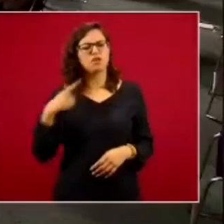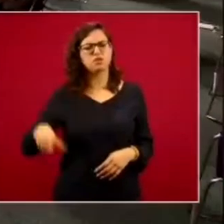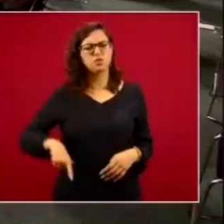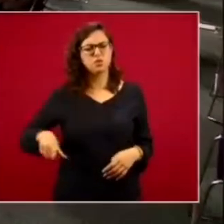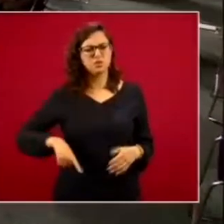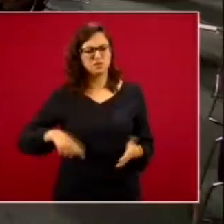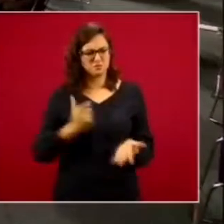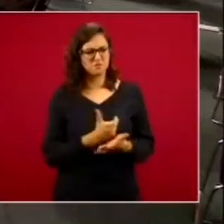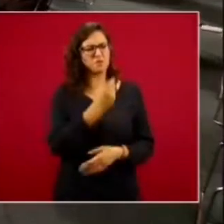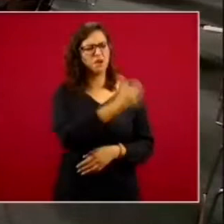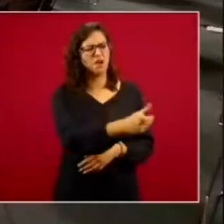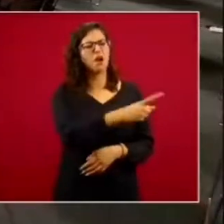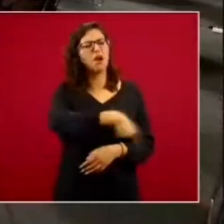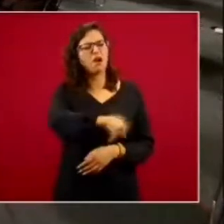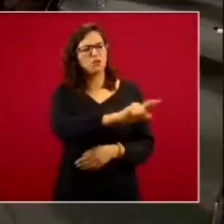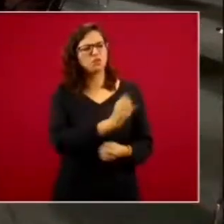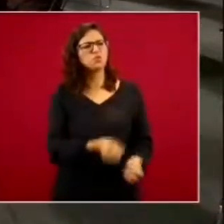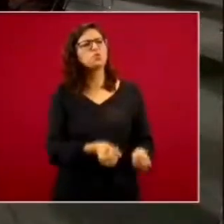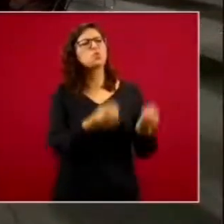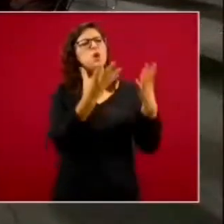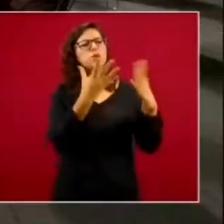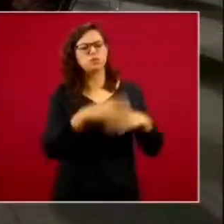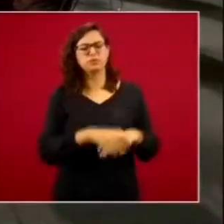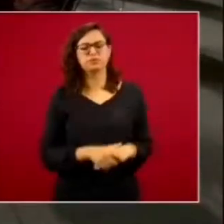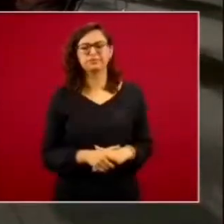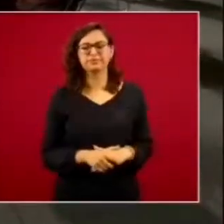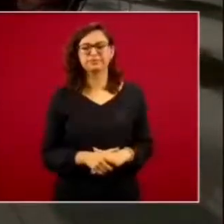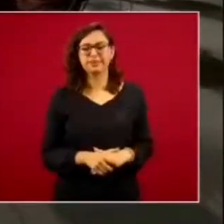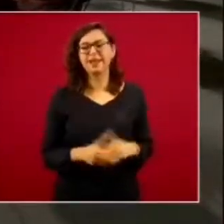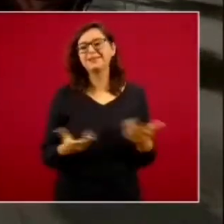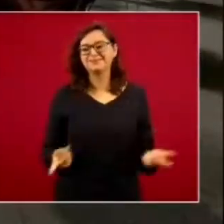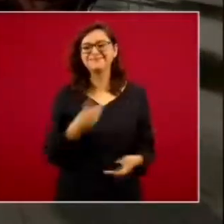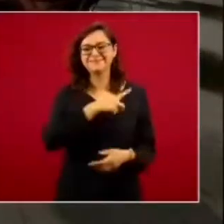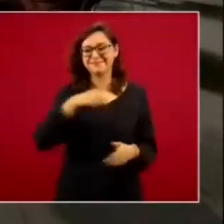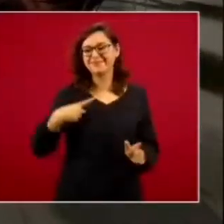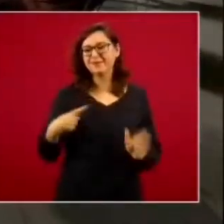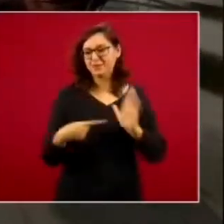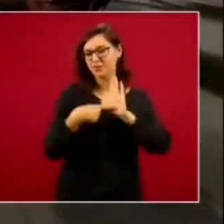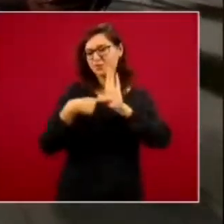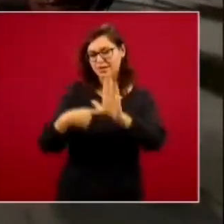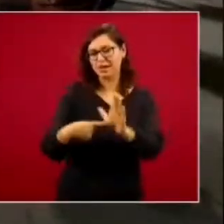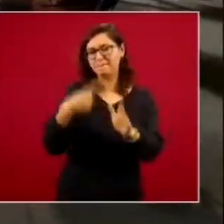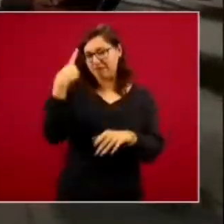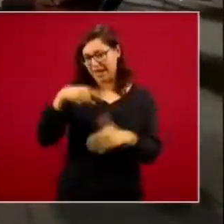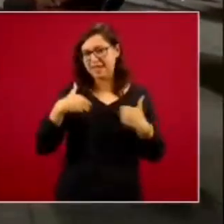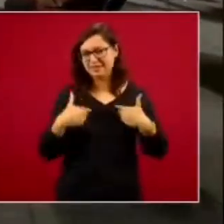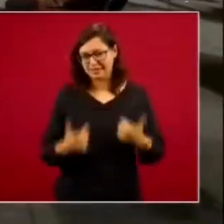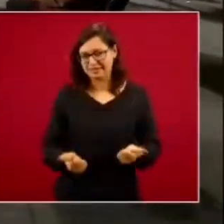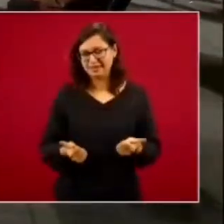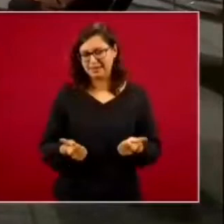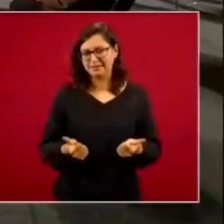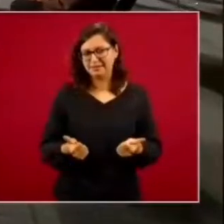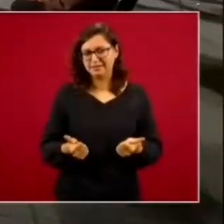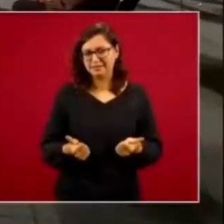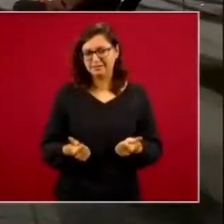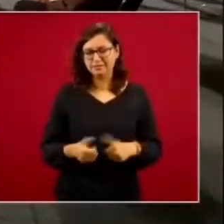Vamos a ponerlo. Digo, es que si no, no nos entendemos. O